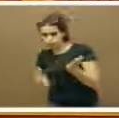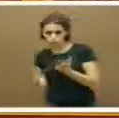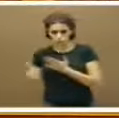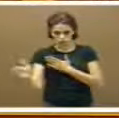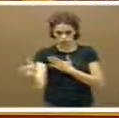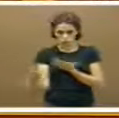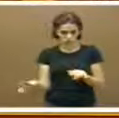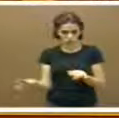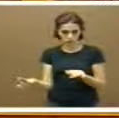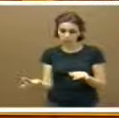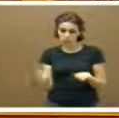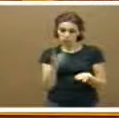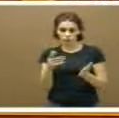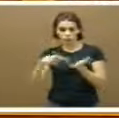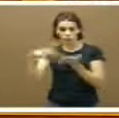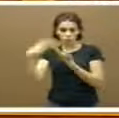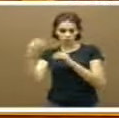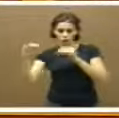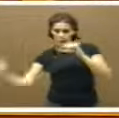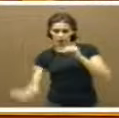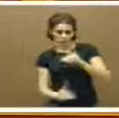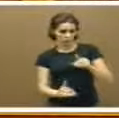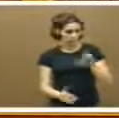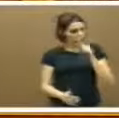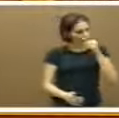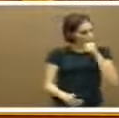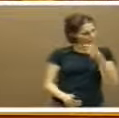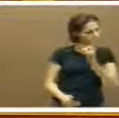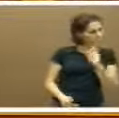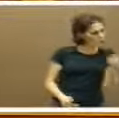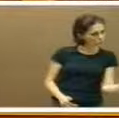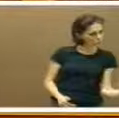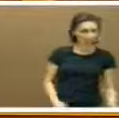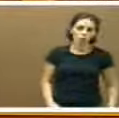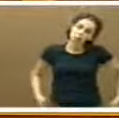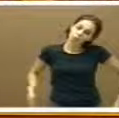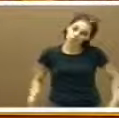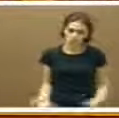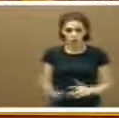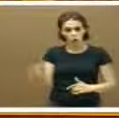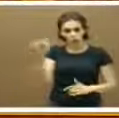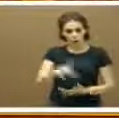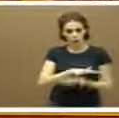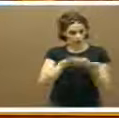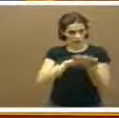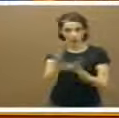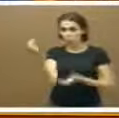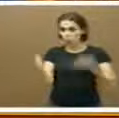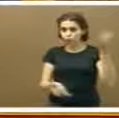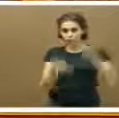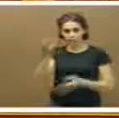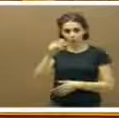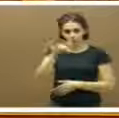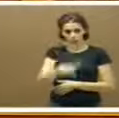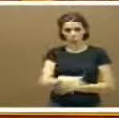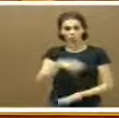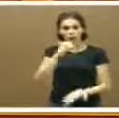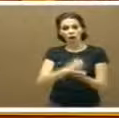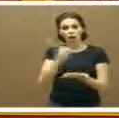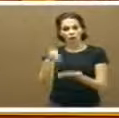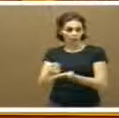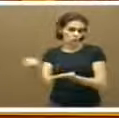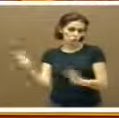de bajar impuestos. Pues es el comienzo. Y creo que hoy se ha comentado aquí, por supuesto, el canon del agua